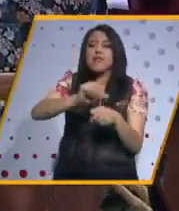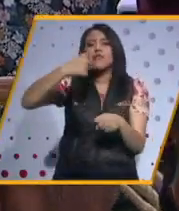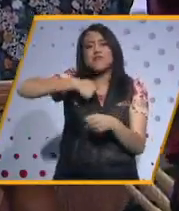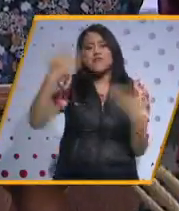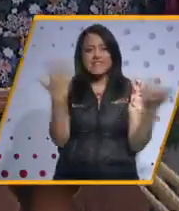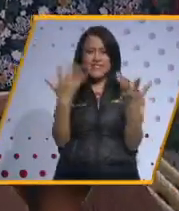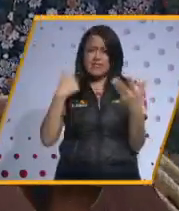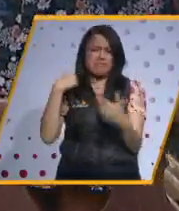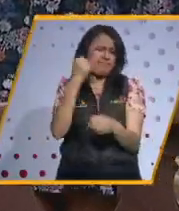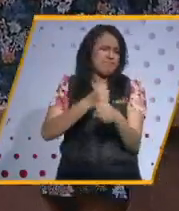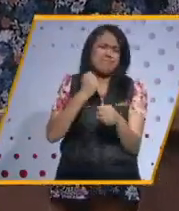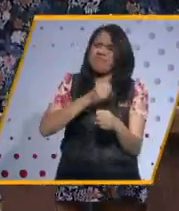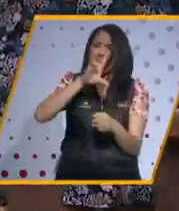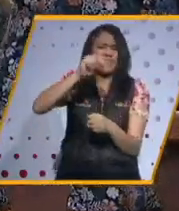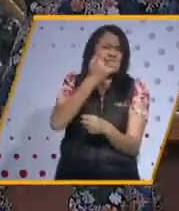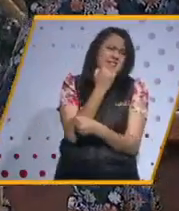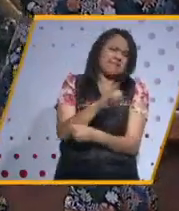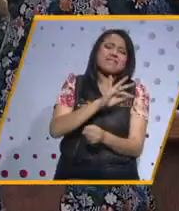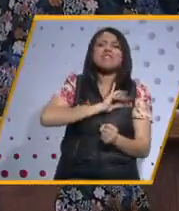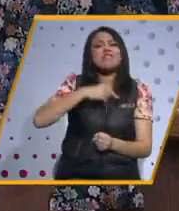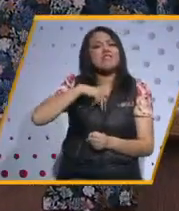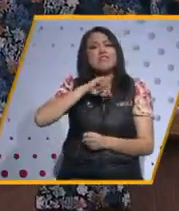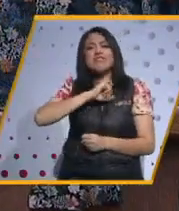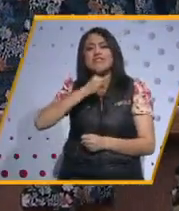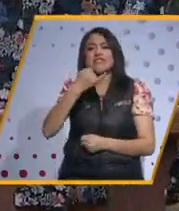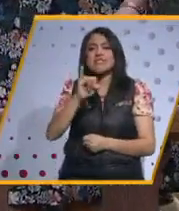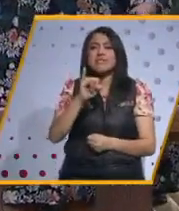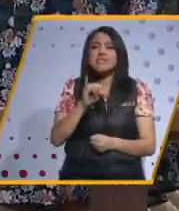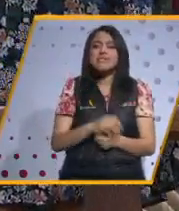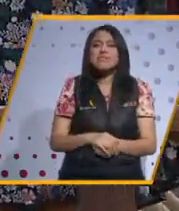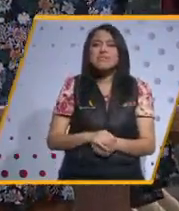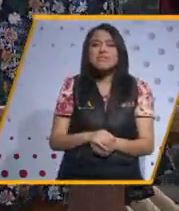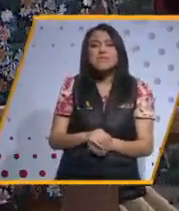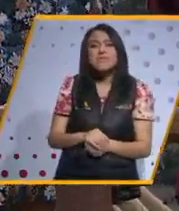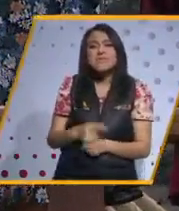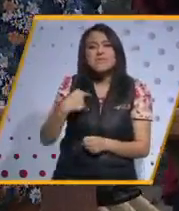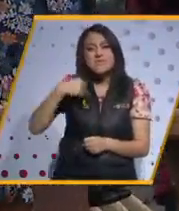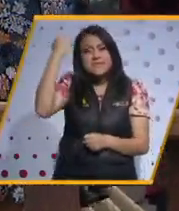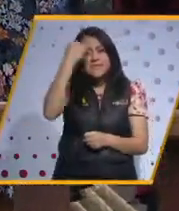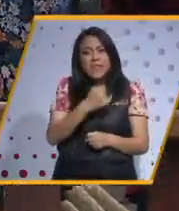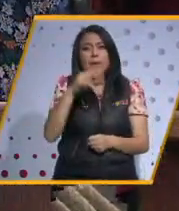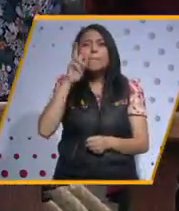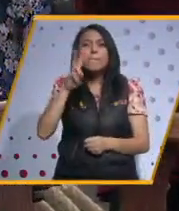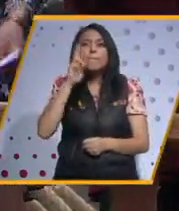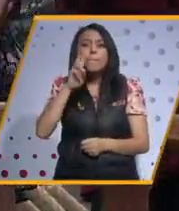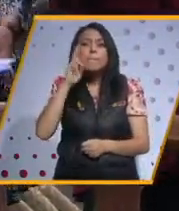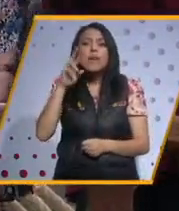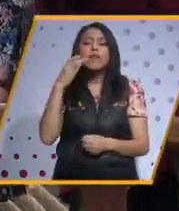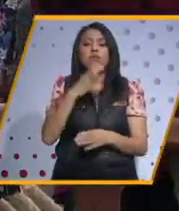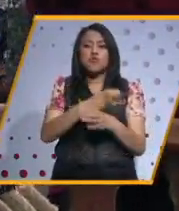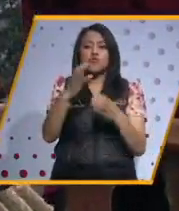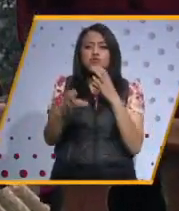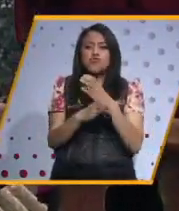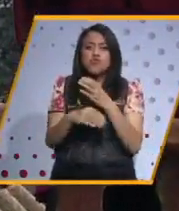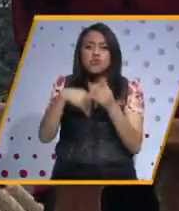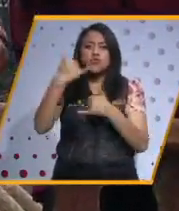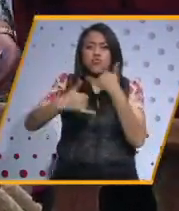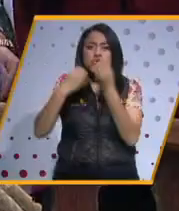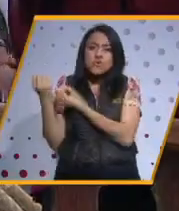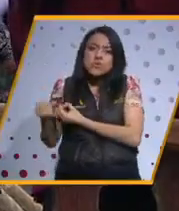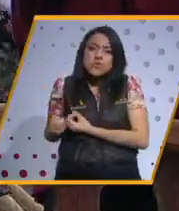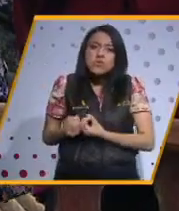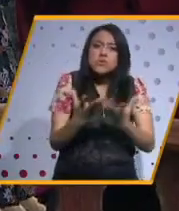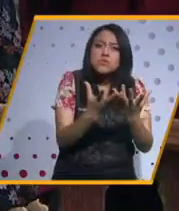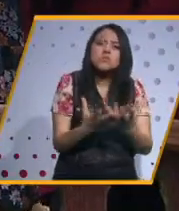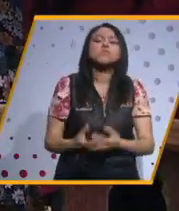un sufrimiento, todo lo contrario. Qué bueno, jefe. Y bueno, sí. Pues ya vio que nos llegaron con las manos vacías, traen sus juguetes para apoyar a la